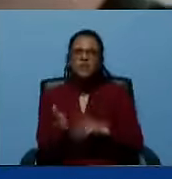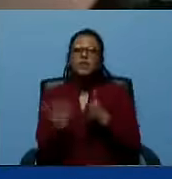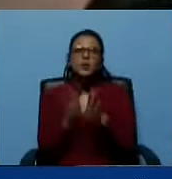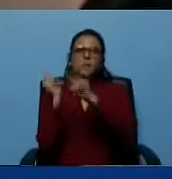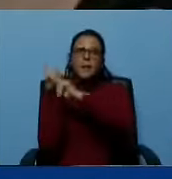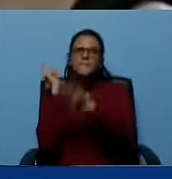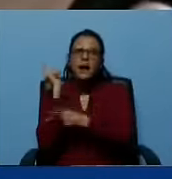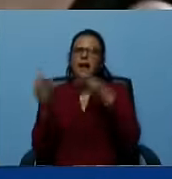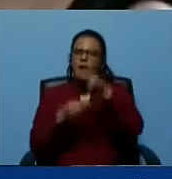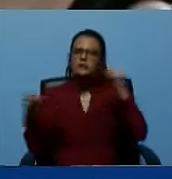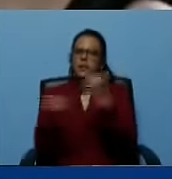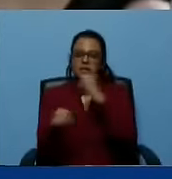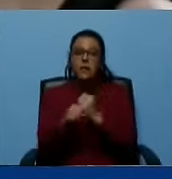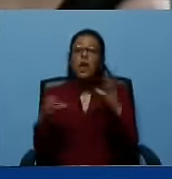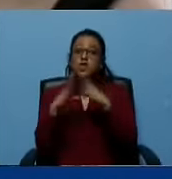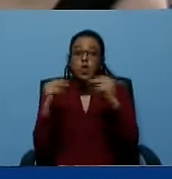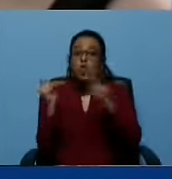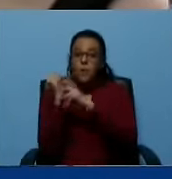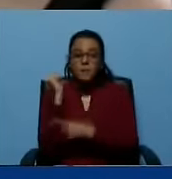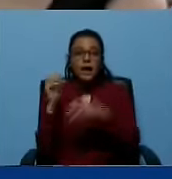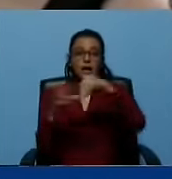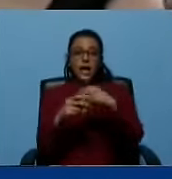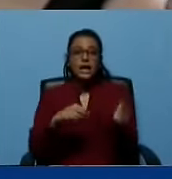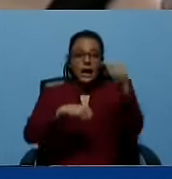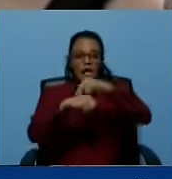el sistema de parques nacionales.